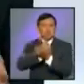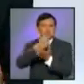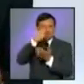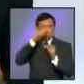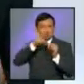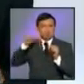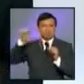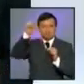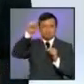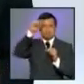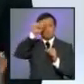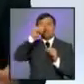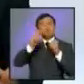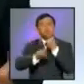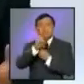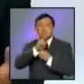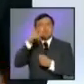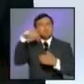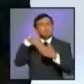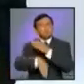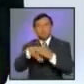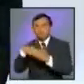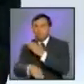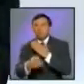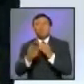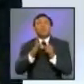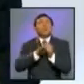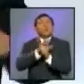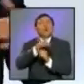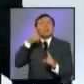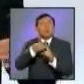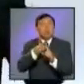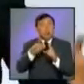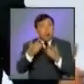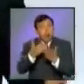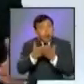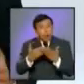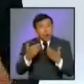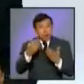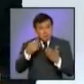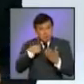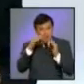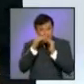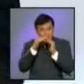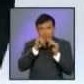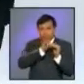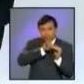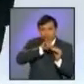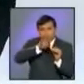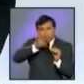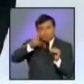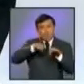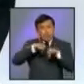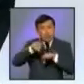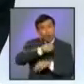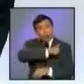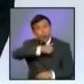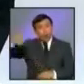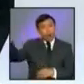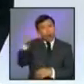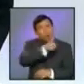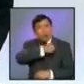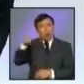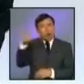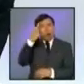en ataques que lo asesoró el pueblo y que fue a dar propuestas sí perfecto ahora es bueno que la gente